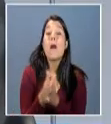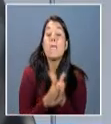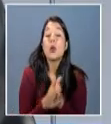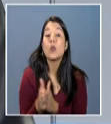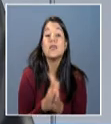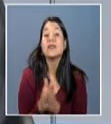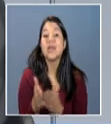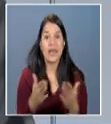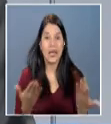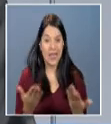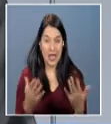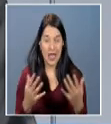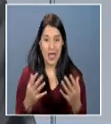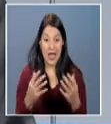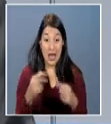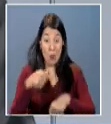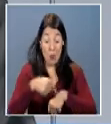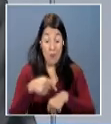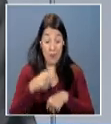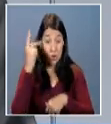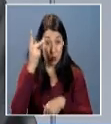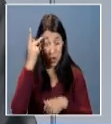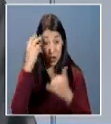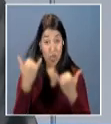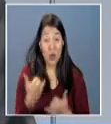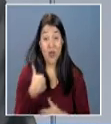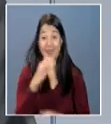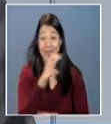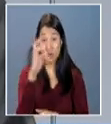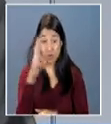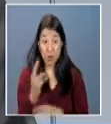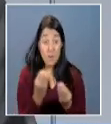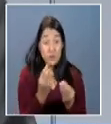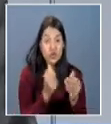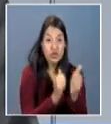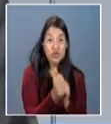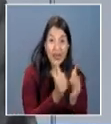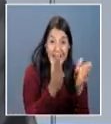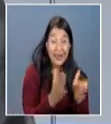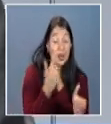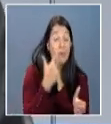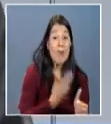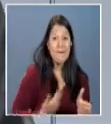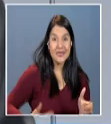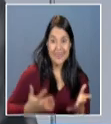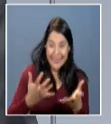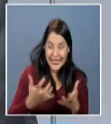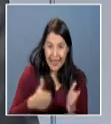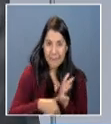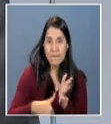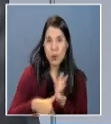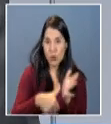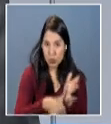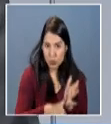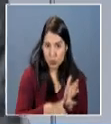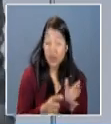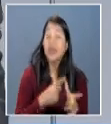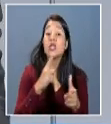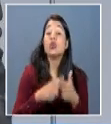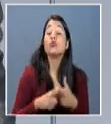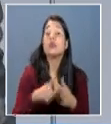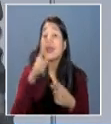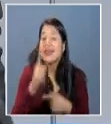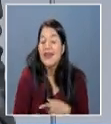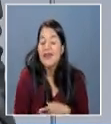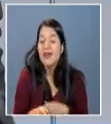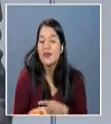es la coyuntura política que estamos teniendo en este momento. Hay candidatos a la presidencia que están queriendo el voto ciudadano. Entonces, lo que tendríamos que poner